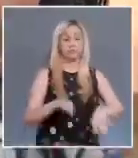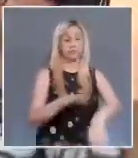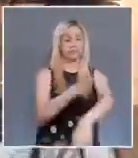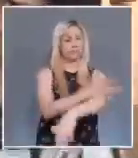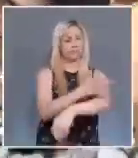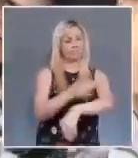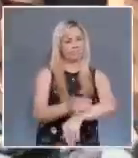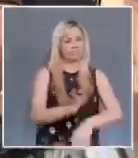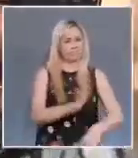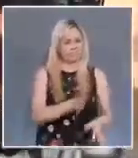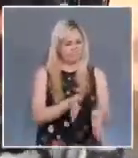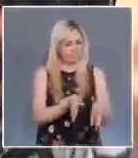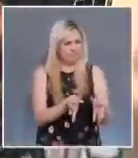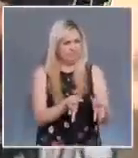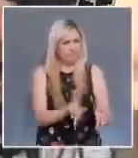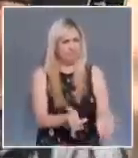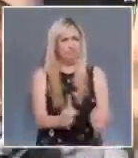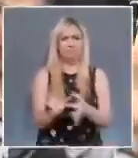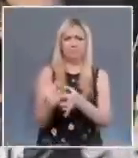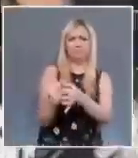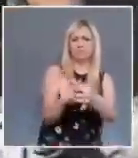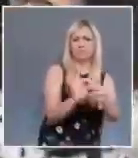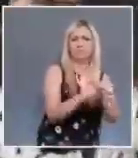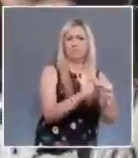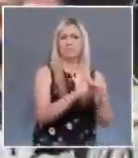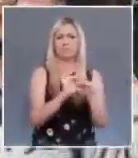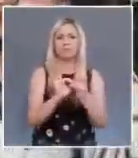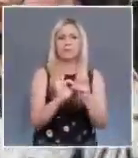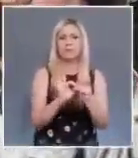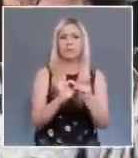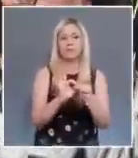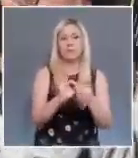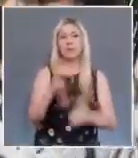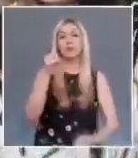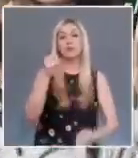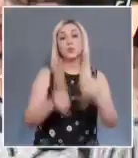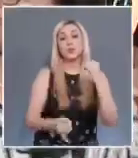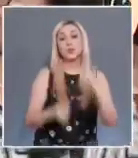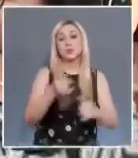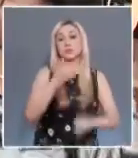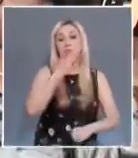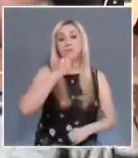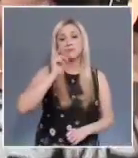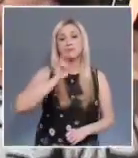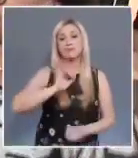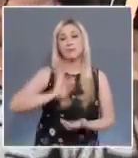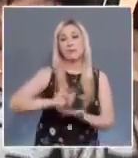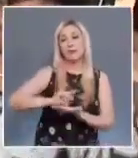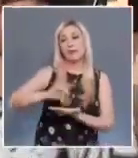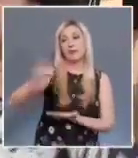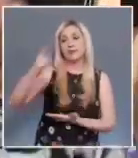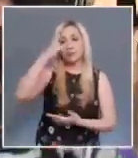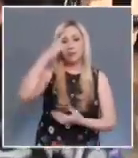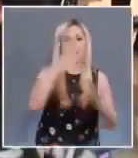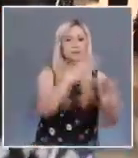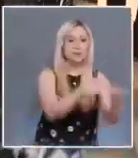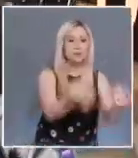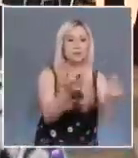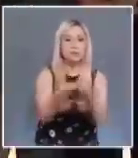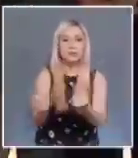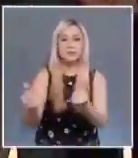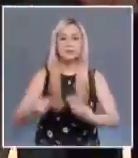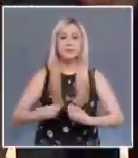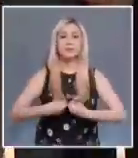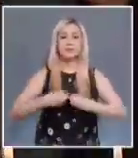unidad. Precisó además que las y los juzgadores son constructores de paz, toda vez que impartir justicia es su